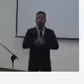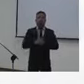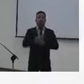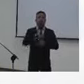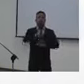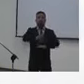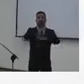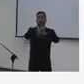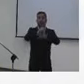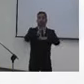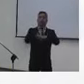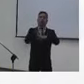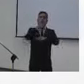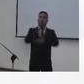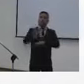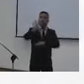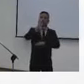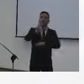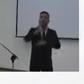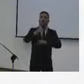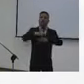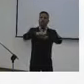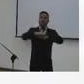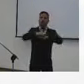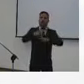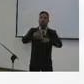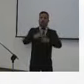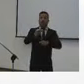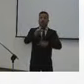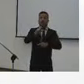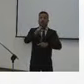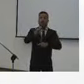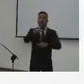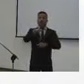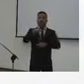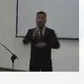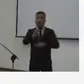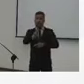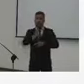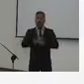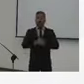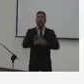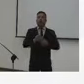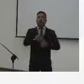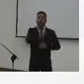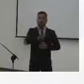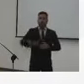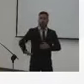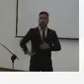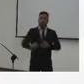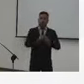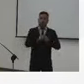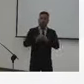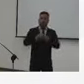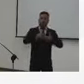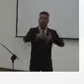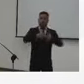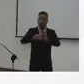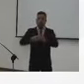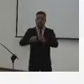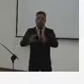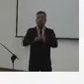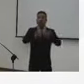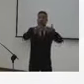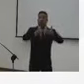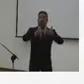Al gerente del Instituto Departamental de Deportes de Tolima, Alexander Castro. A nuestros queridos presidentes del Comité